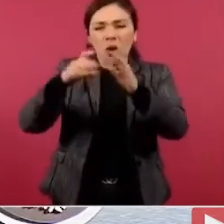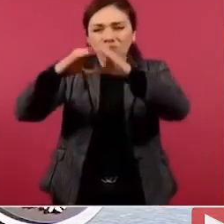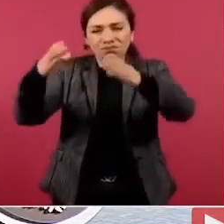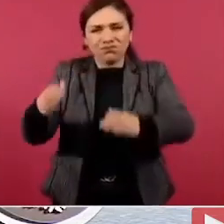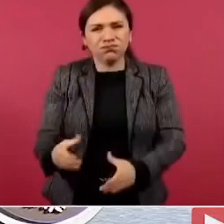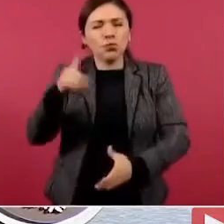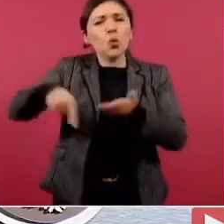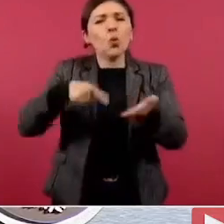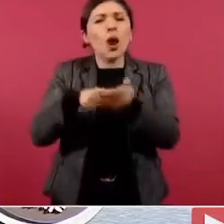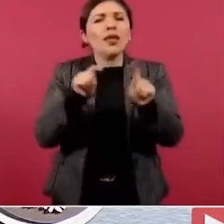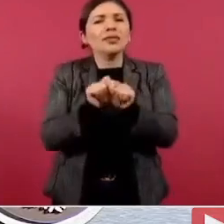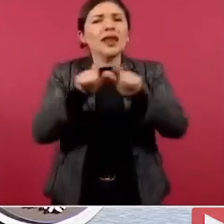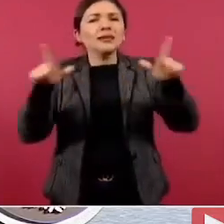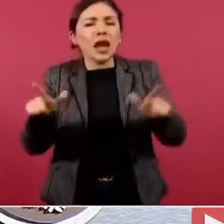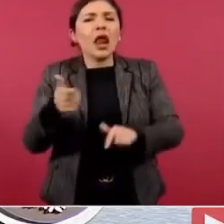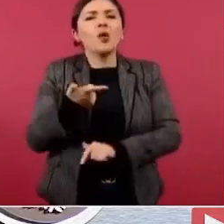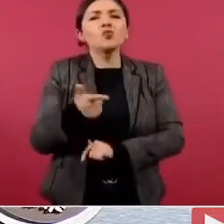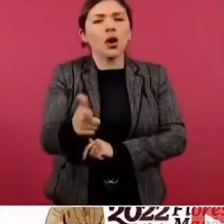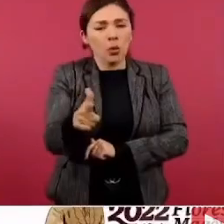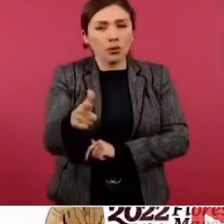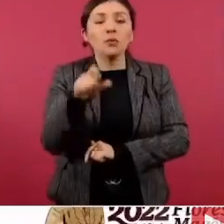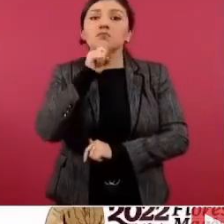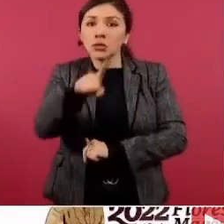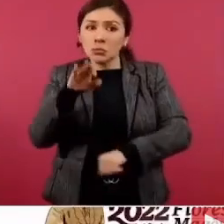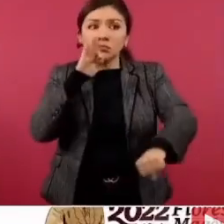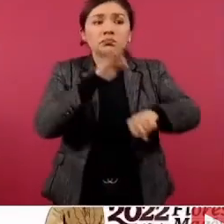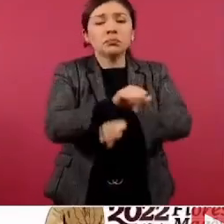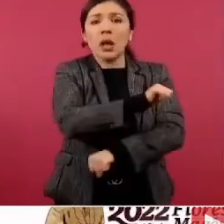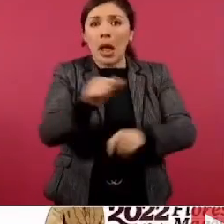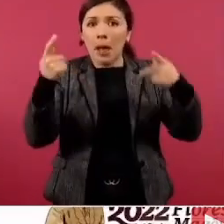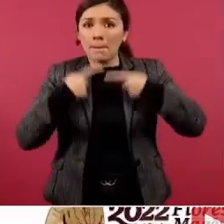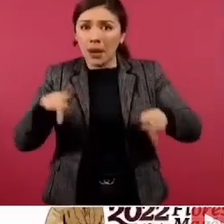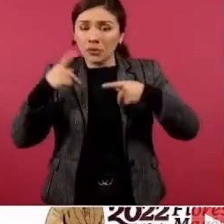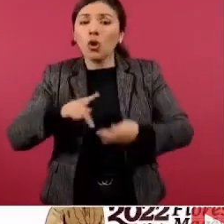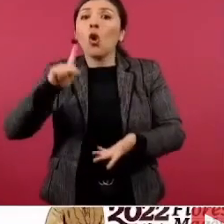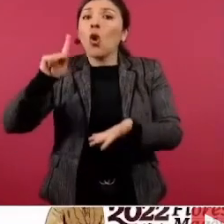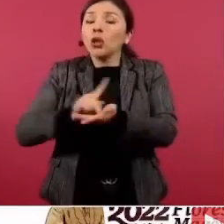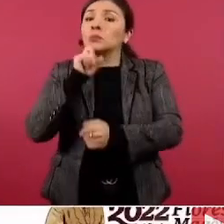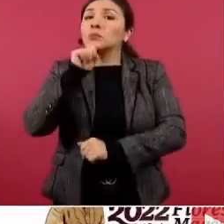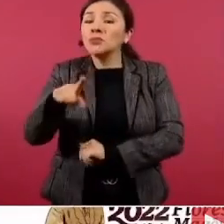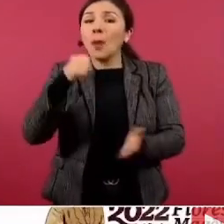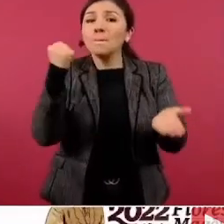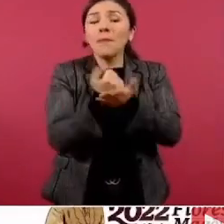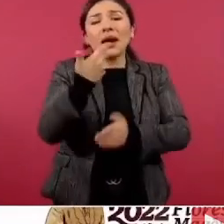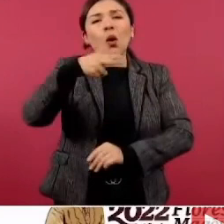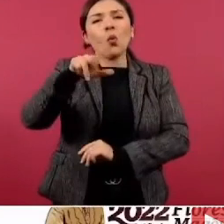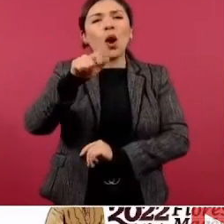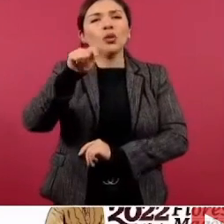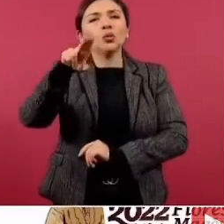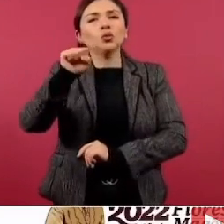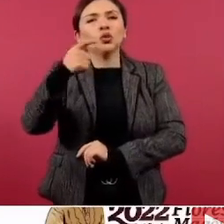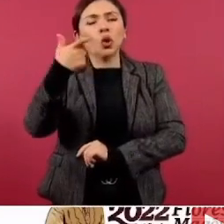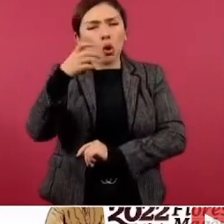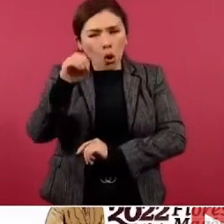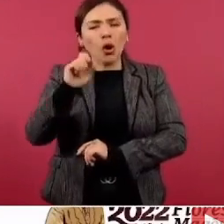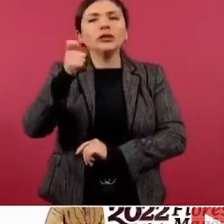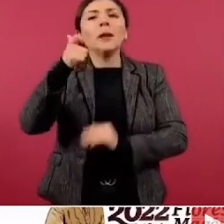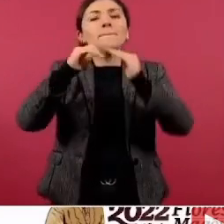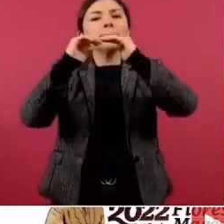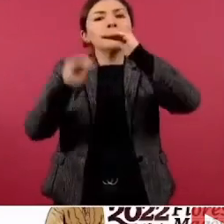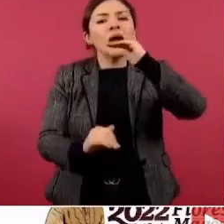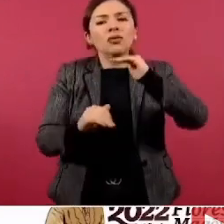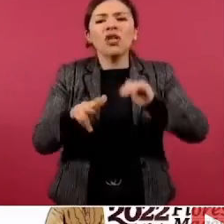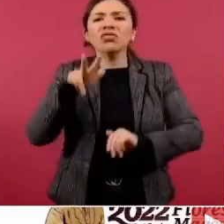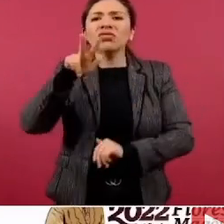en Tlaxcala y Guanajuato, que son aliados del consumidor, y nuevamente Gas de Huatusco se ubica por debajo del precio fijado con un precio